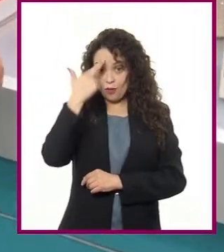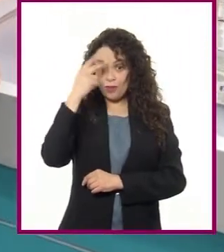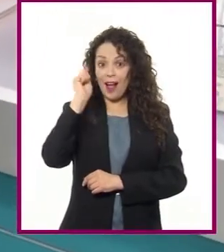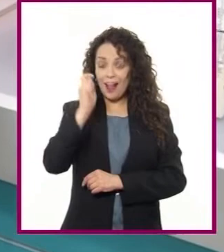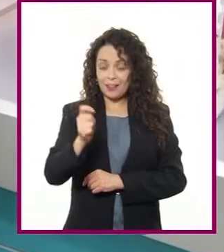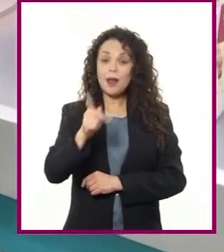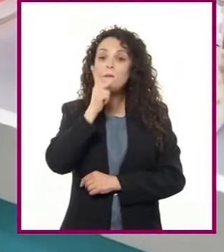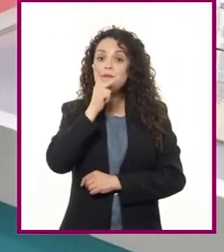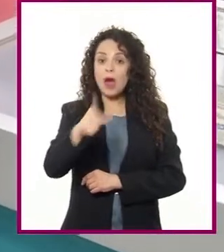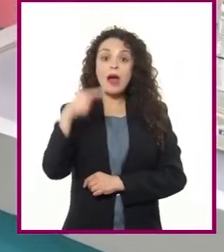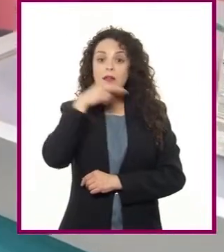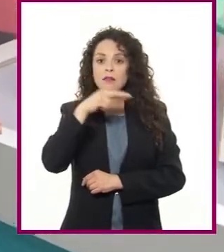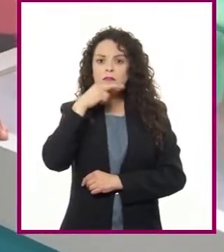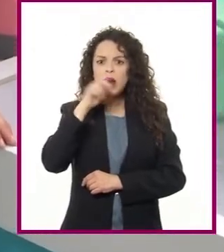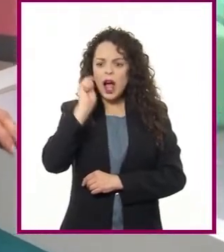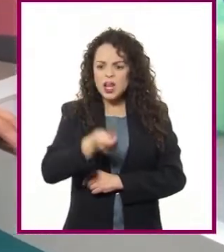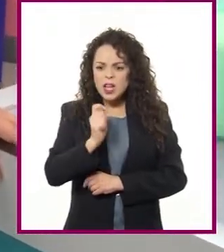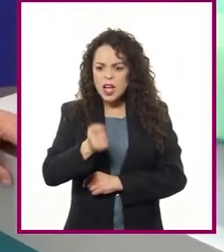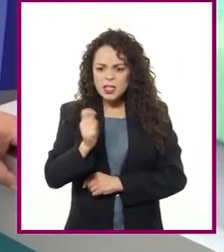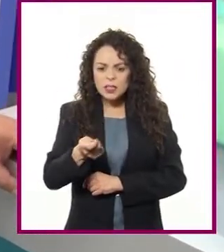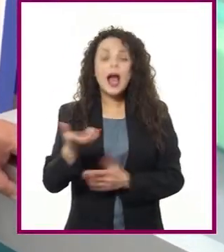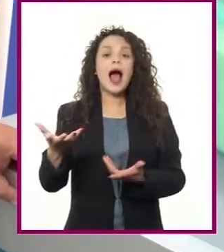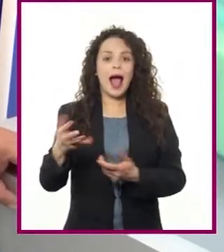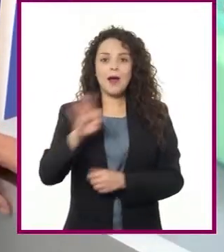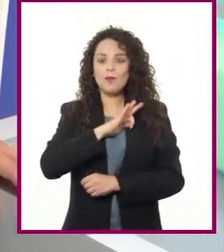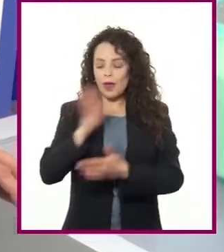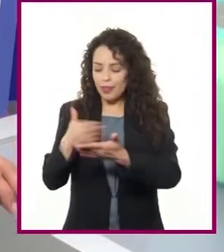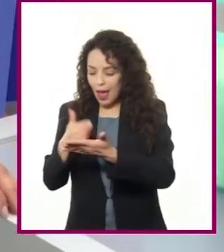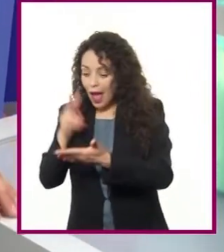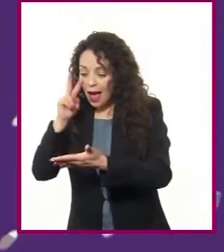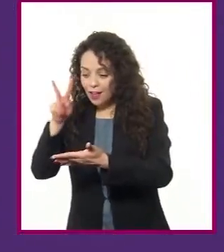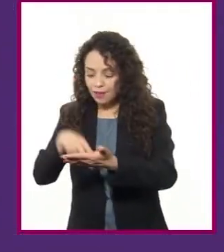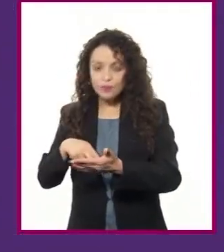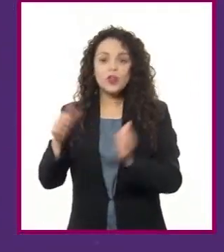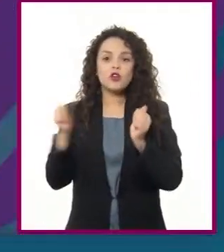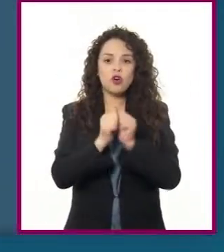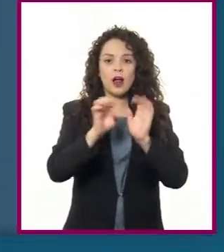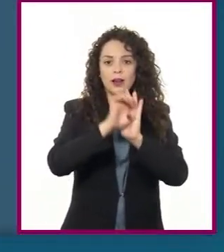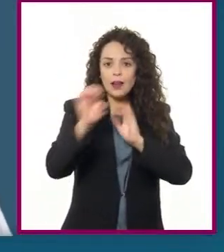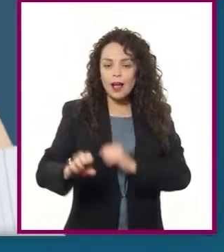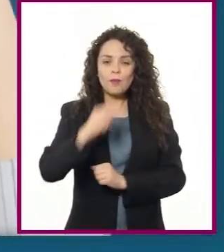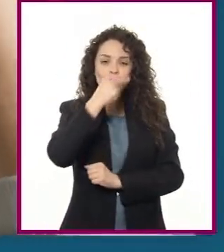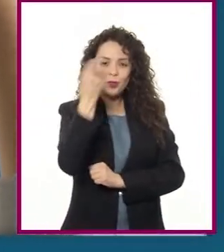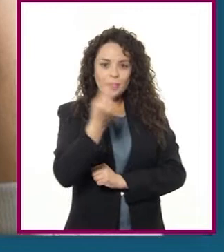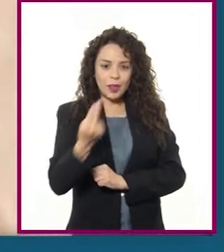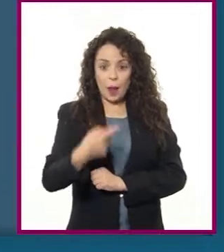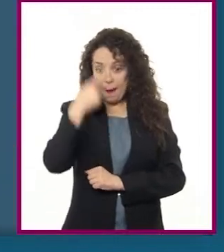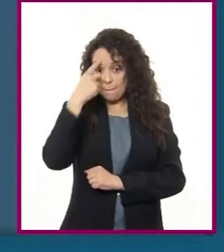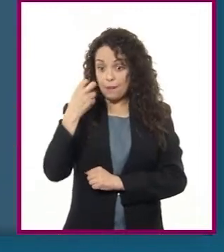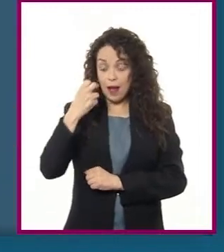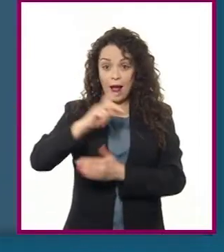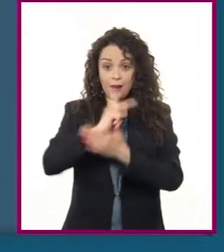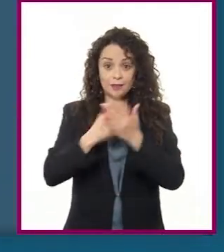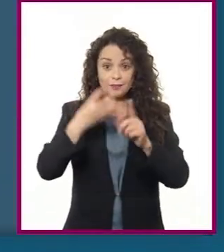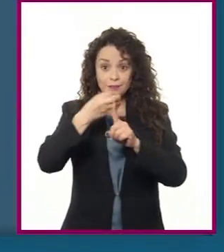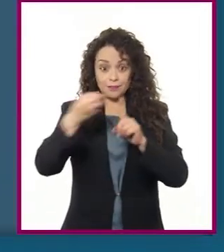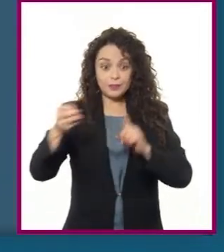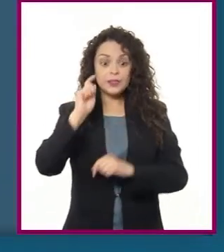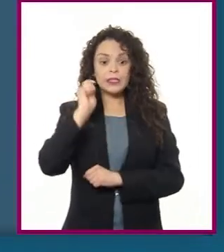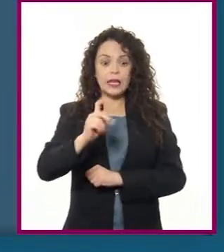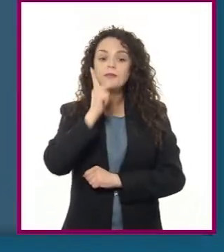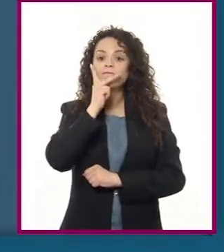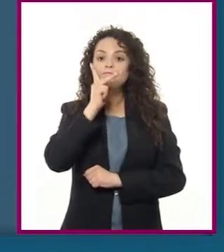encontrar el significado de una palabra clave, así como ejemplos e ilustraciones. Para esta sesión recuperen las siguientes palabras